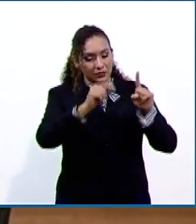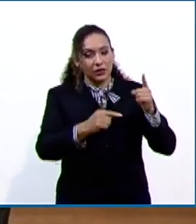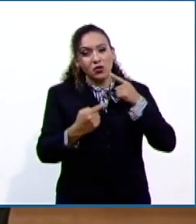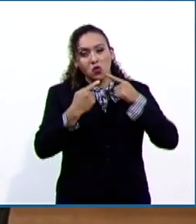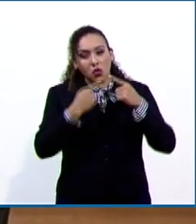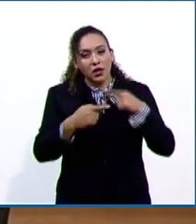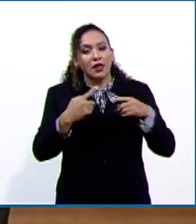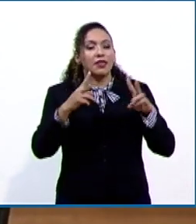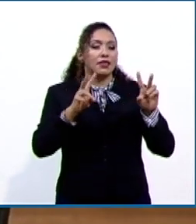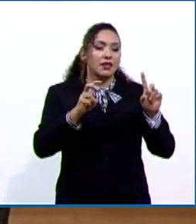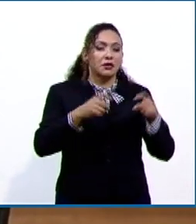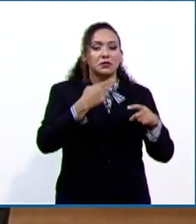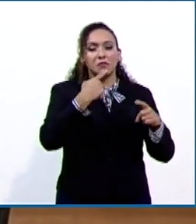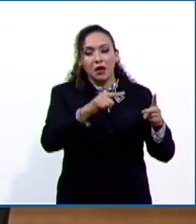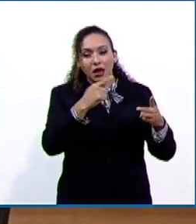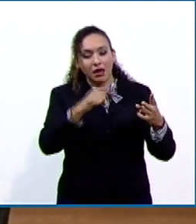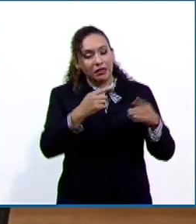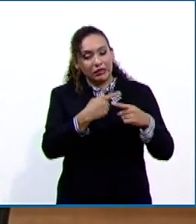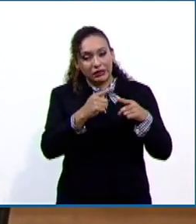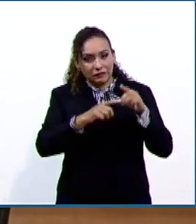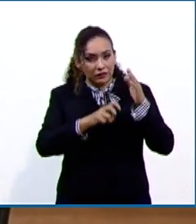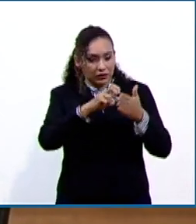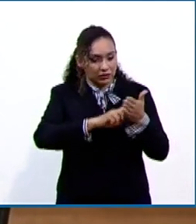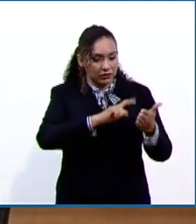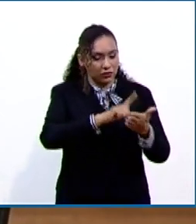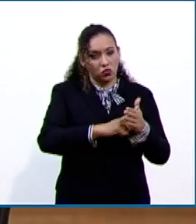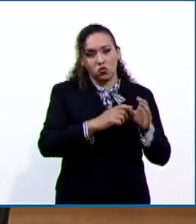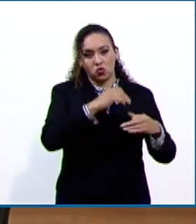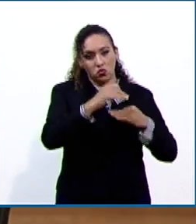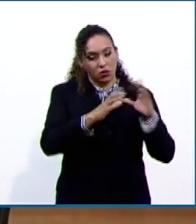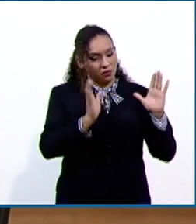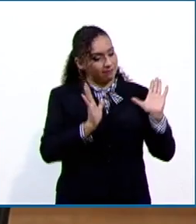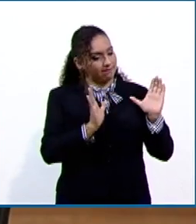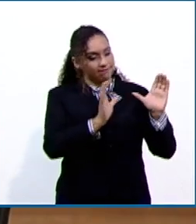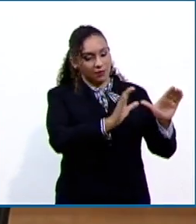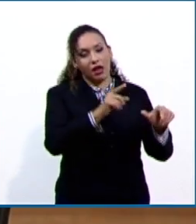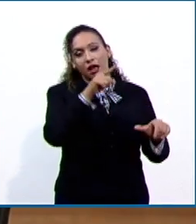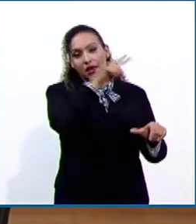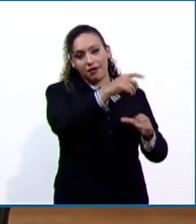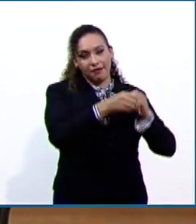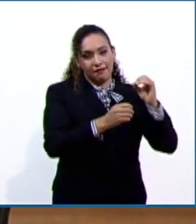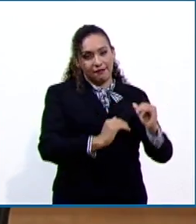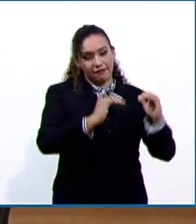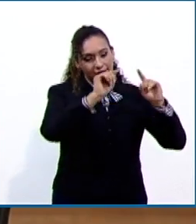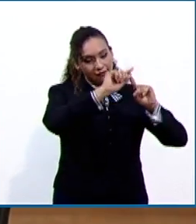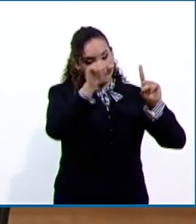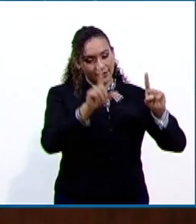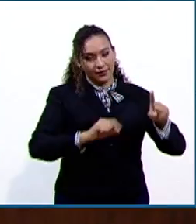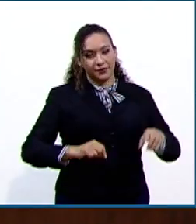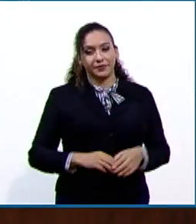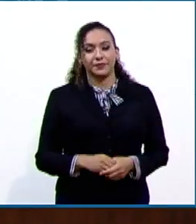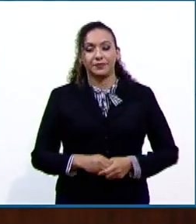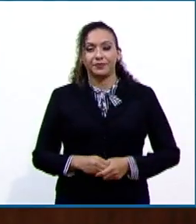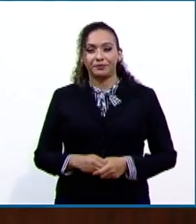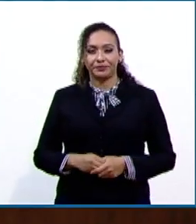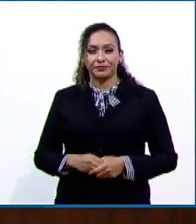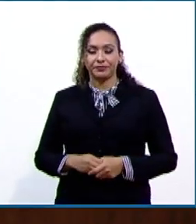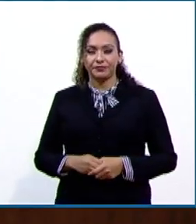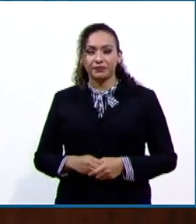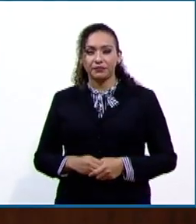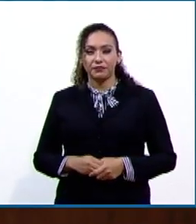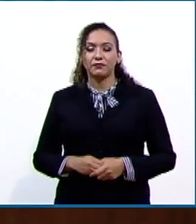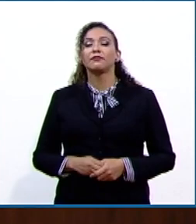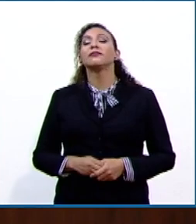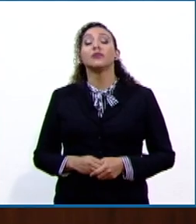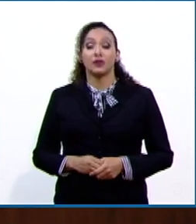de suspensiones que han sido ordenadas por diversos juzgados de distrito. Permitir este uso de la